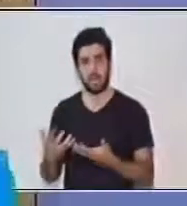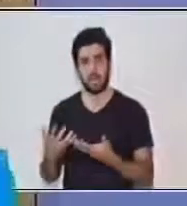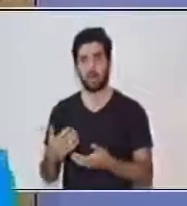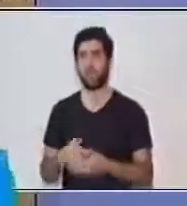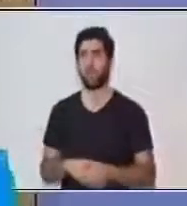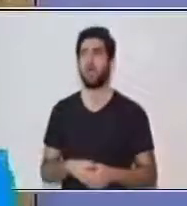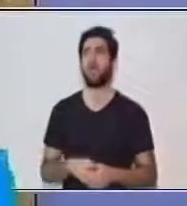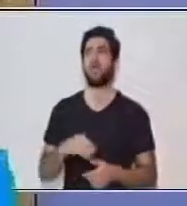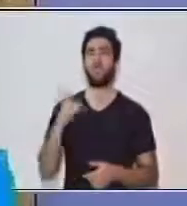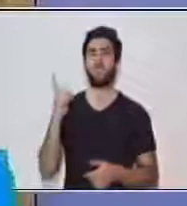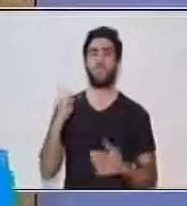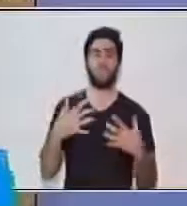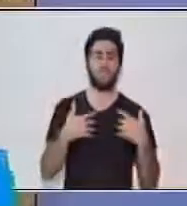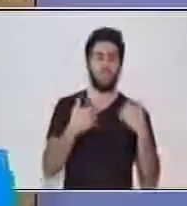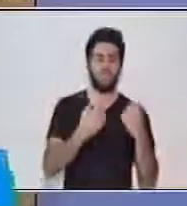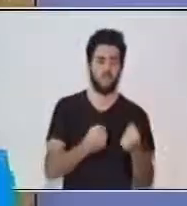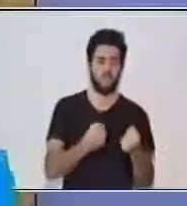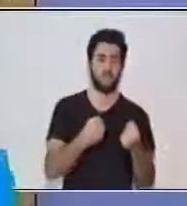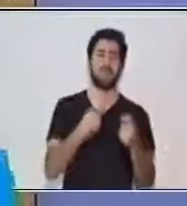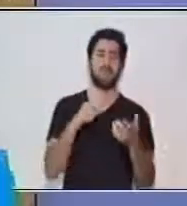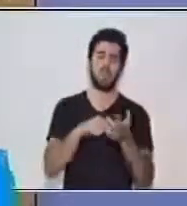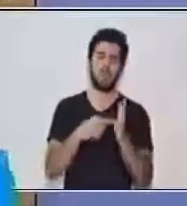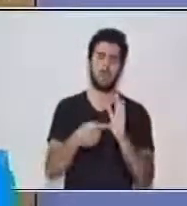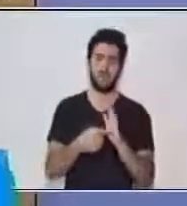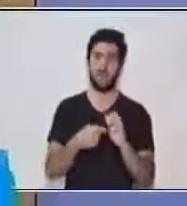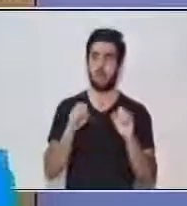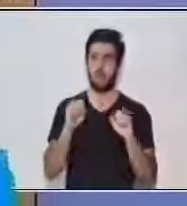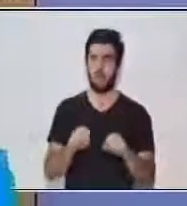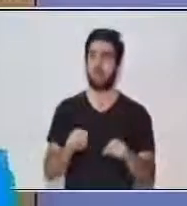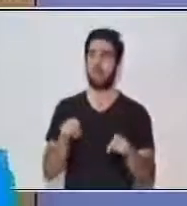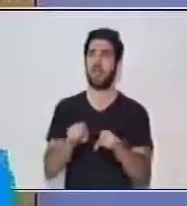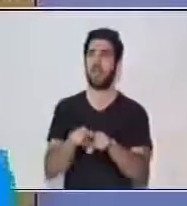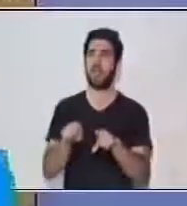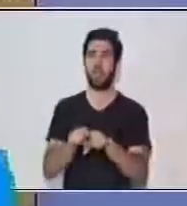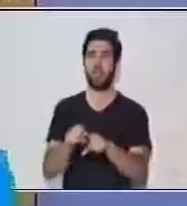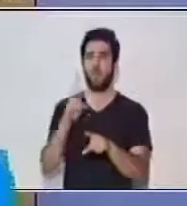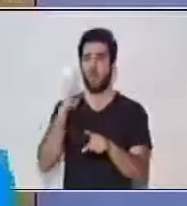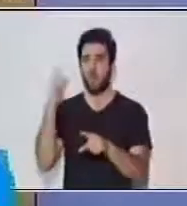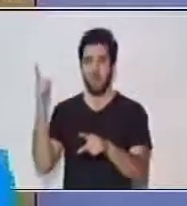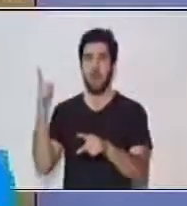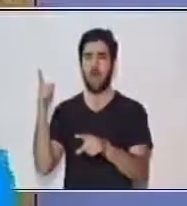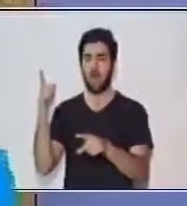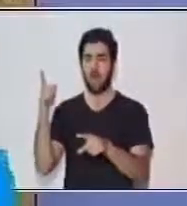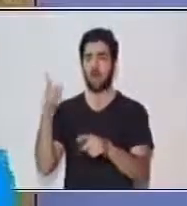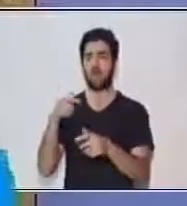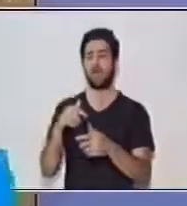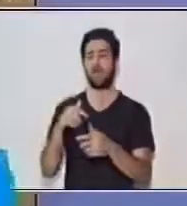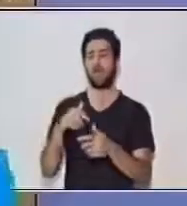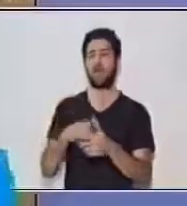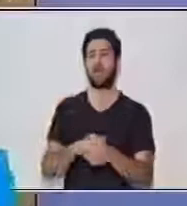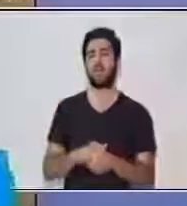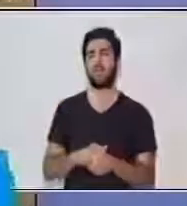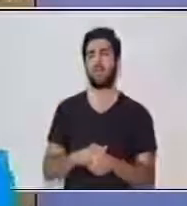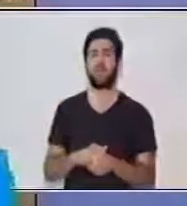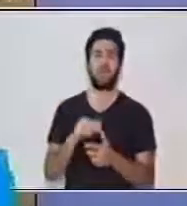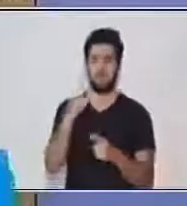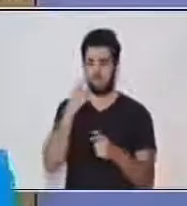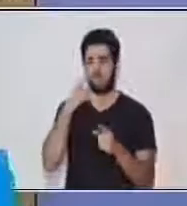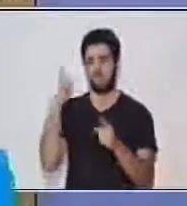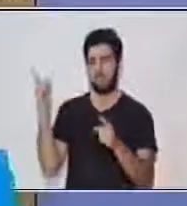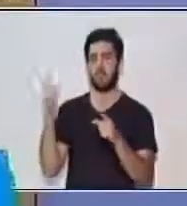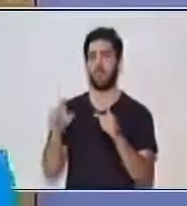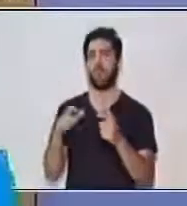puede caracterizar o se puede definir como la tensión superficial por la mitad de la